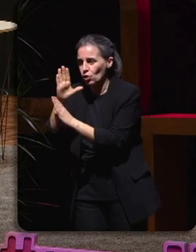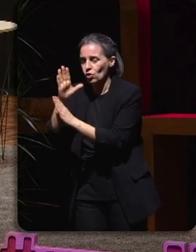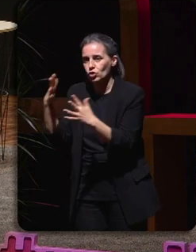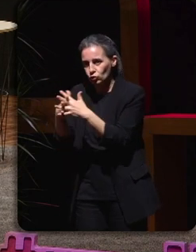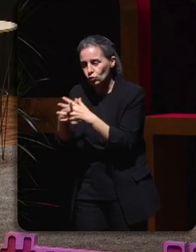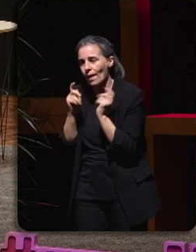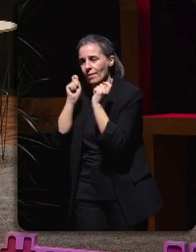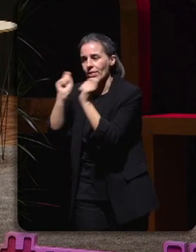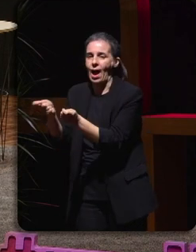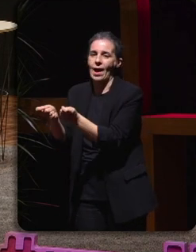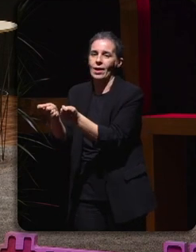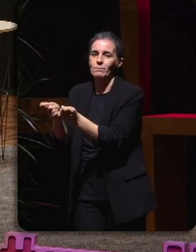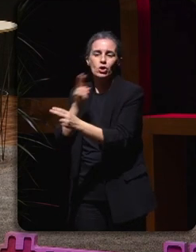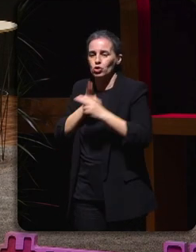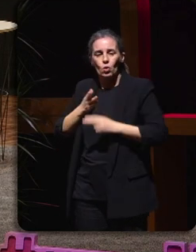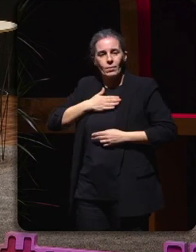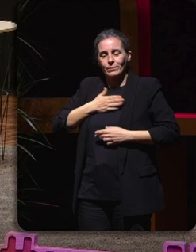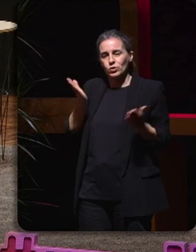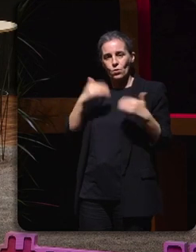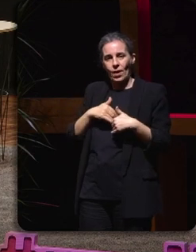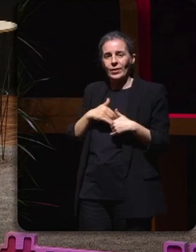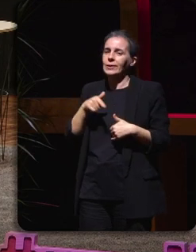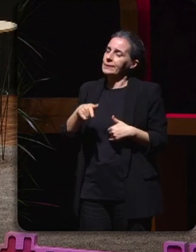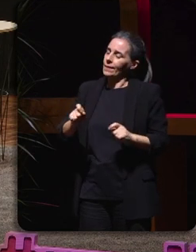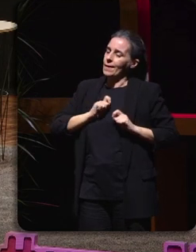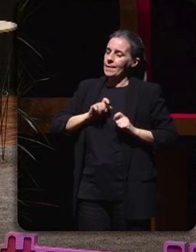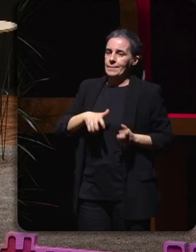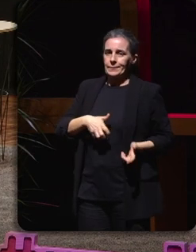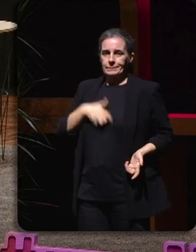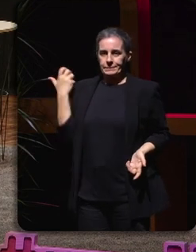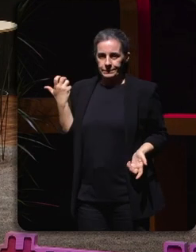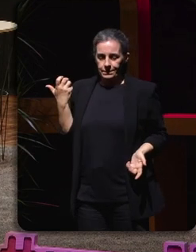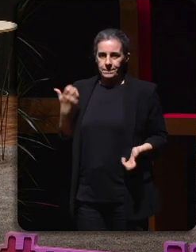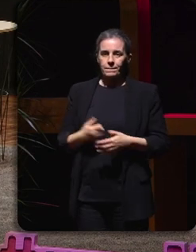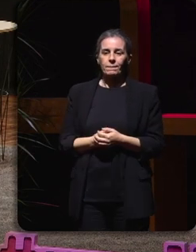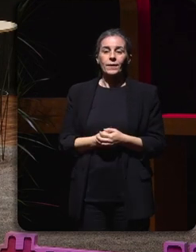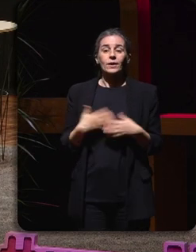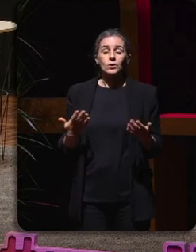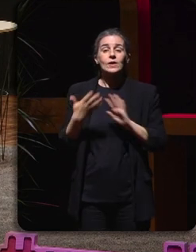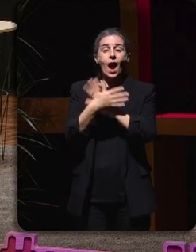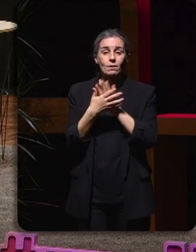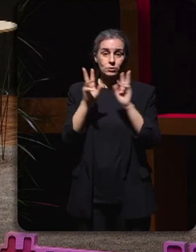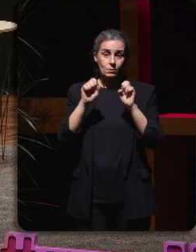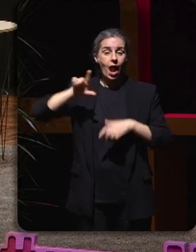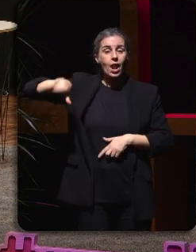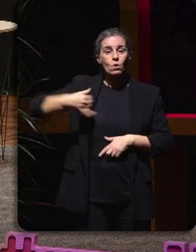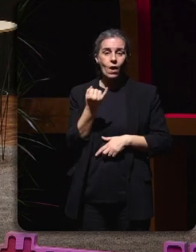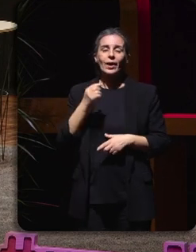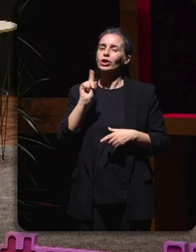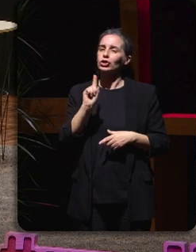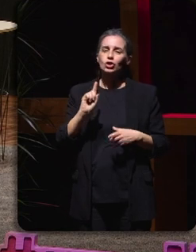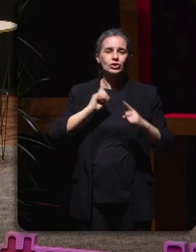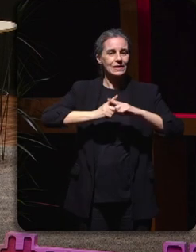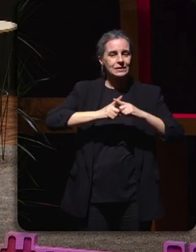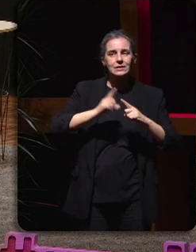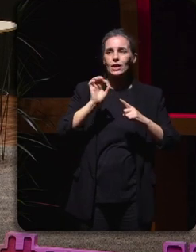nombrada y a mí eso me cabrea bastante Así que si vamos a hablar del lenguaje nos exista y de lenguaje inclusivo